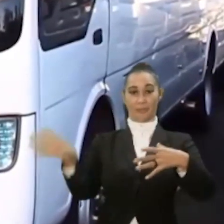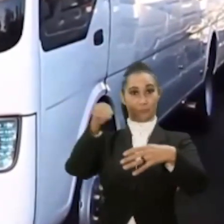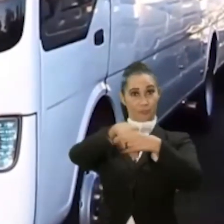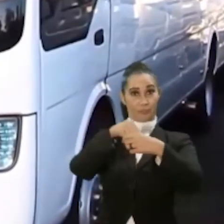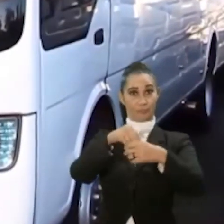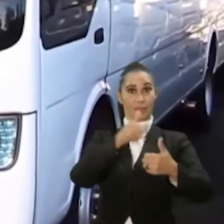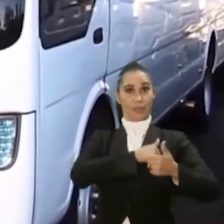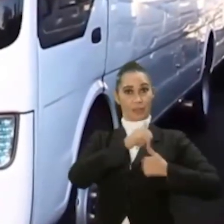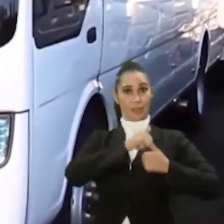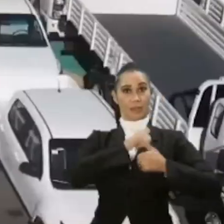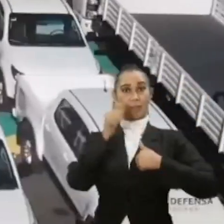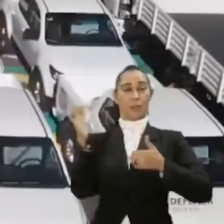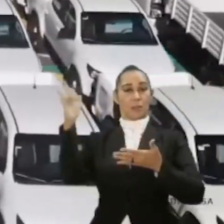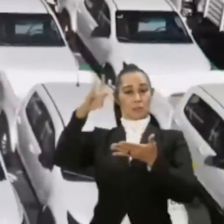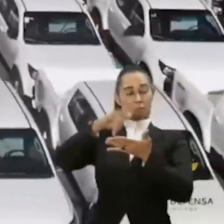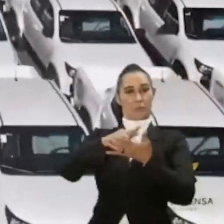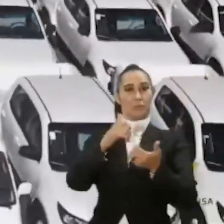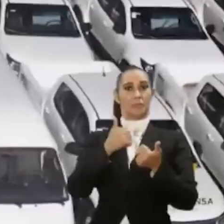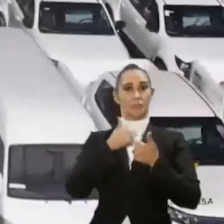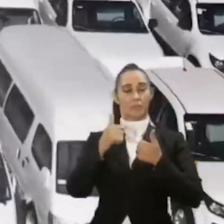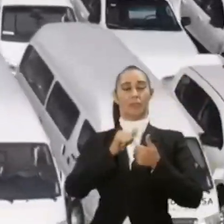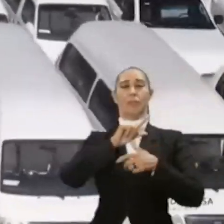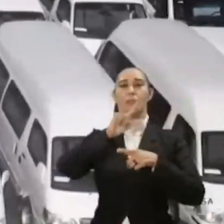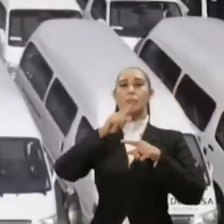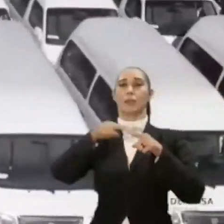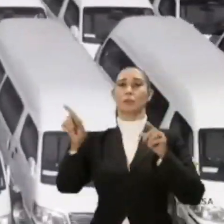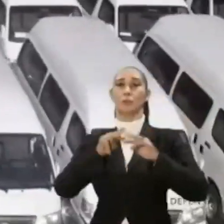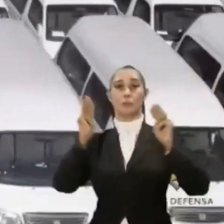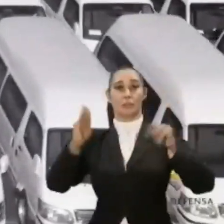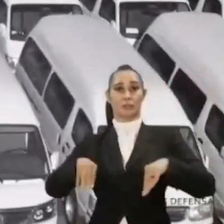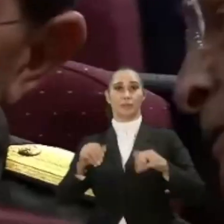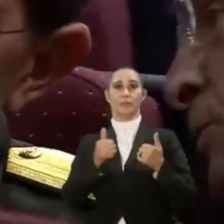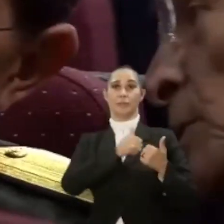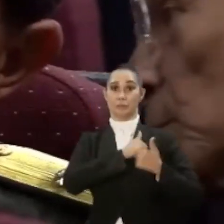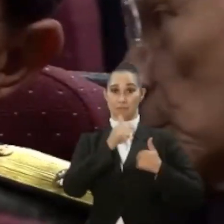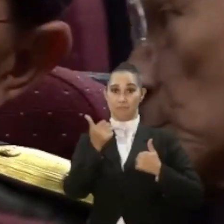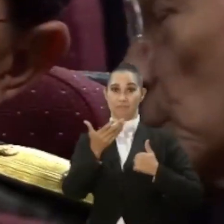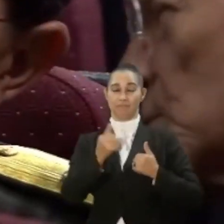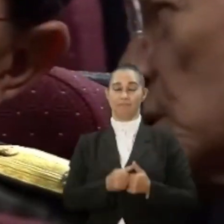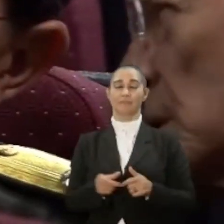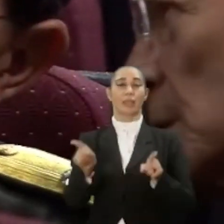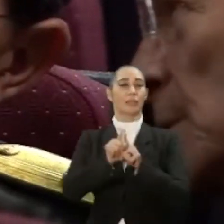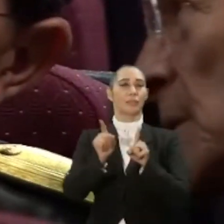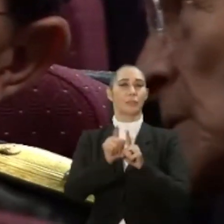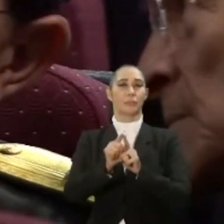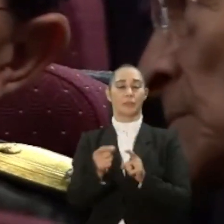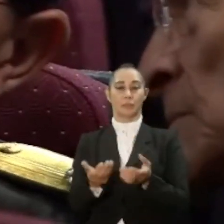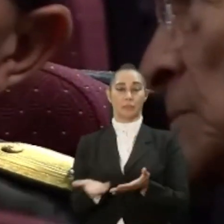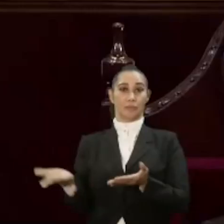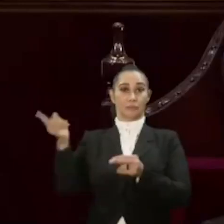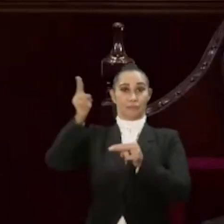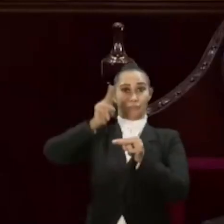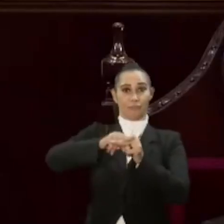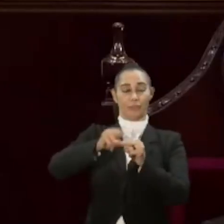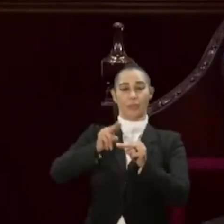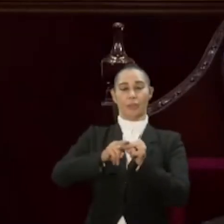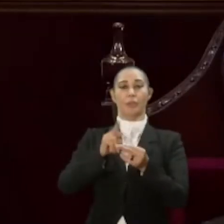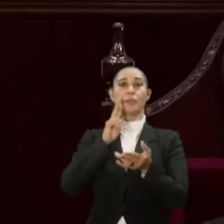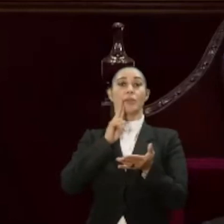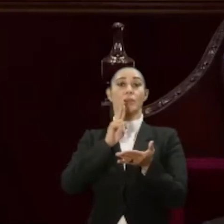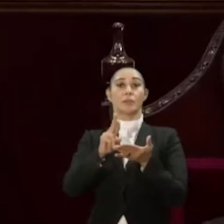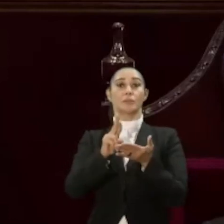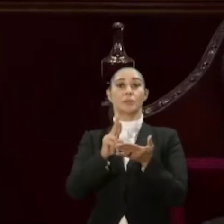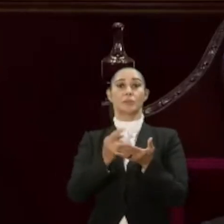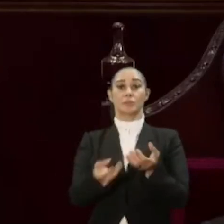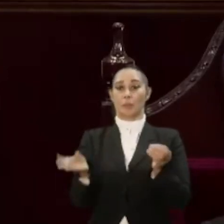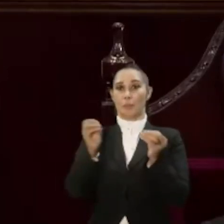al ejército, la armada, la fuerza aérea y las dependencias del Ministerio de Defensa. Además, para incrementar la capacidad de respuesta del